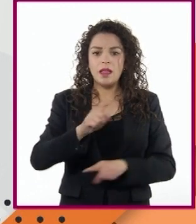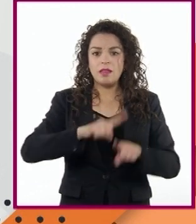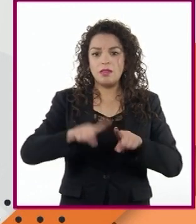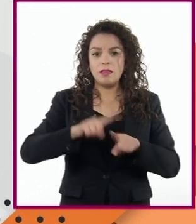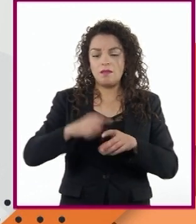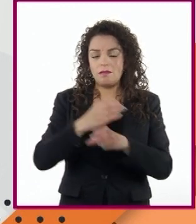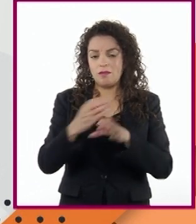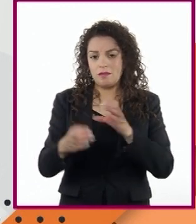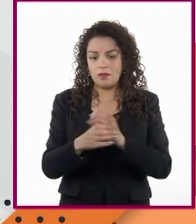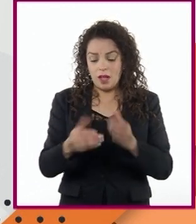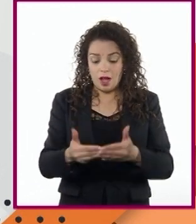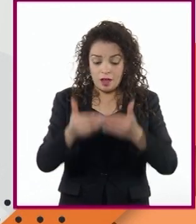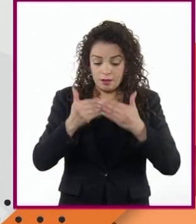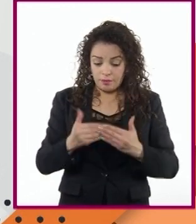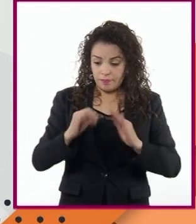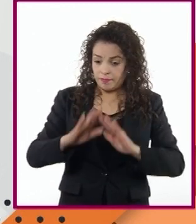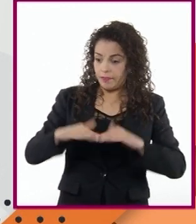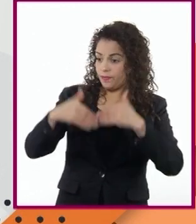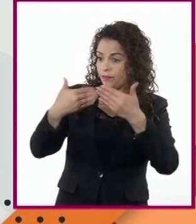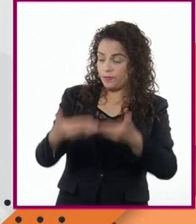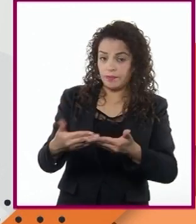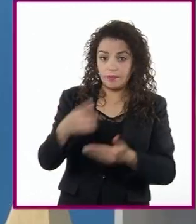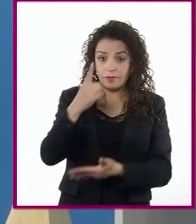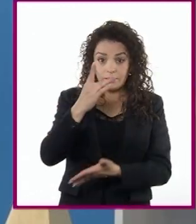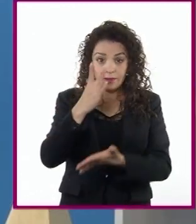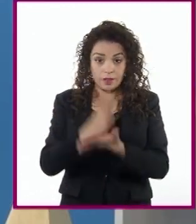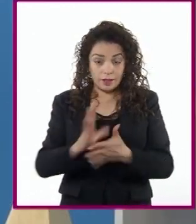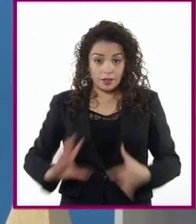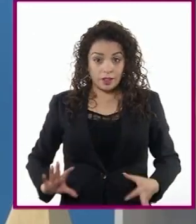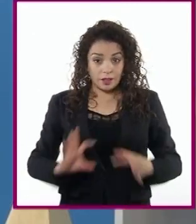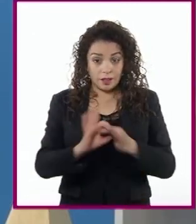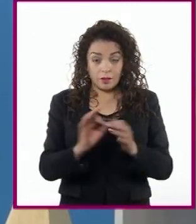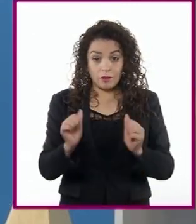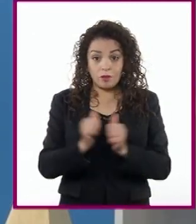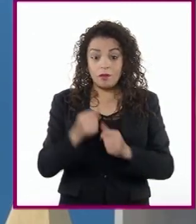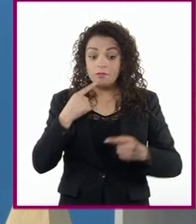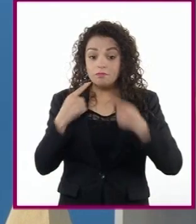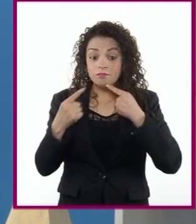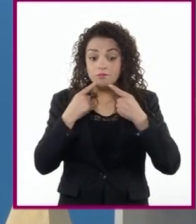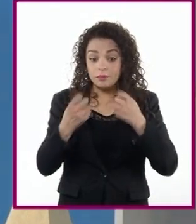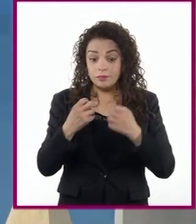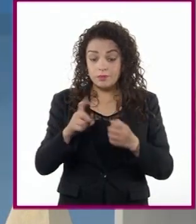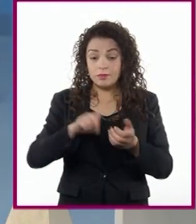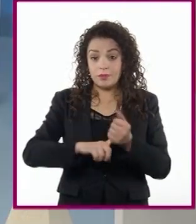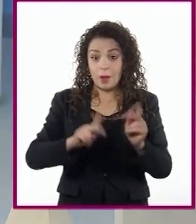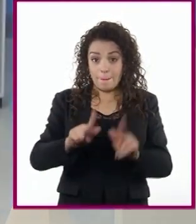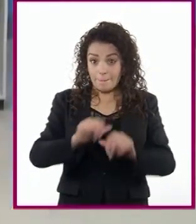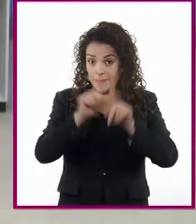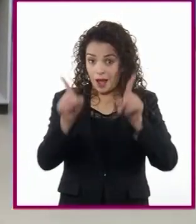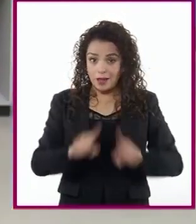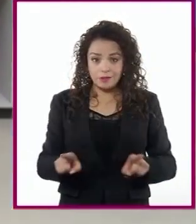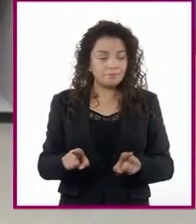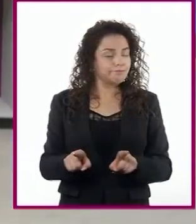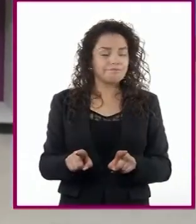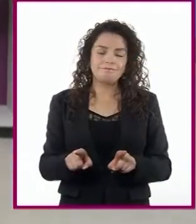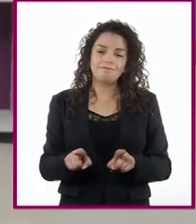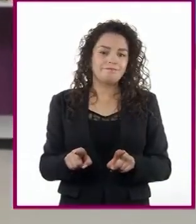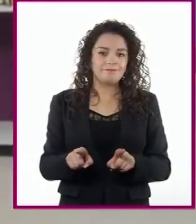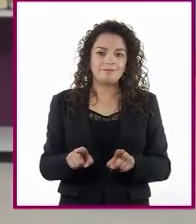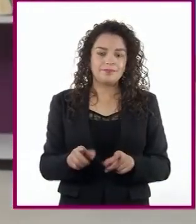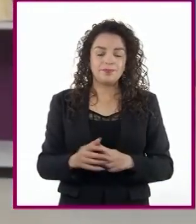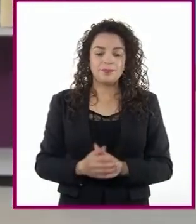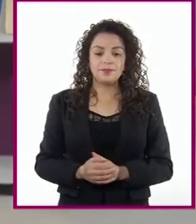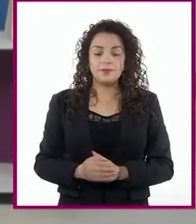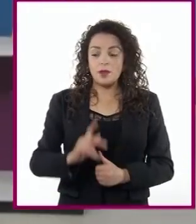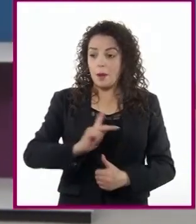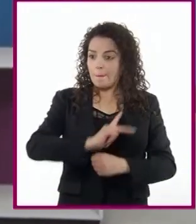internos y externos no necesariamente vinculados a las negociaciones de la paz. No se puede esperar que un